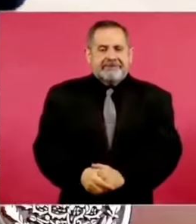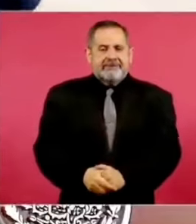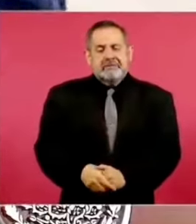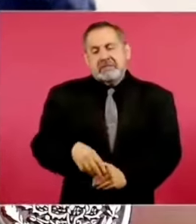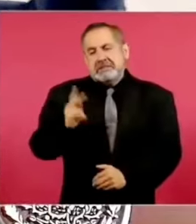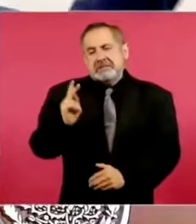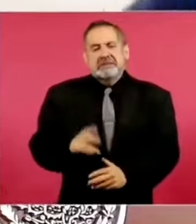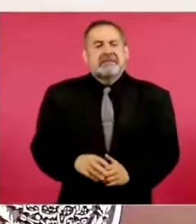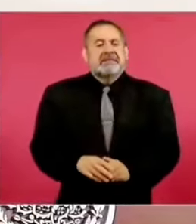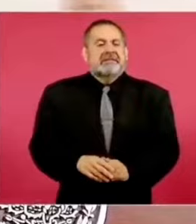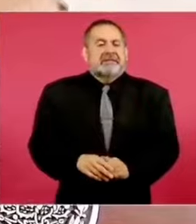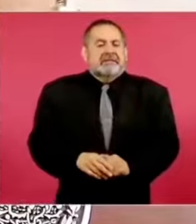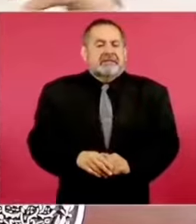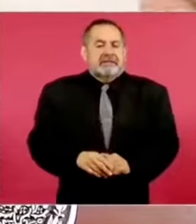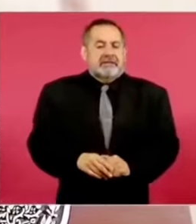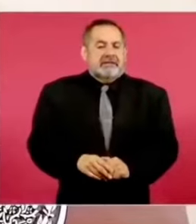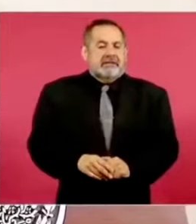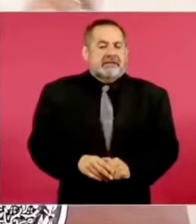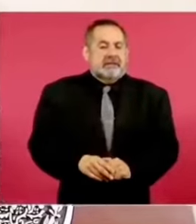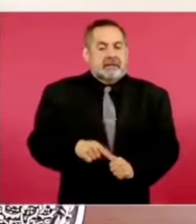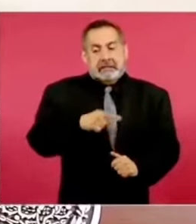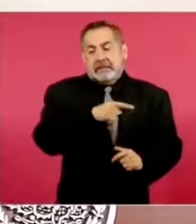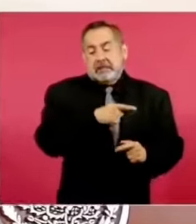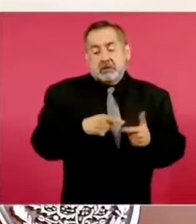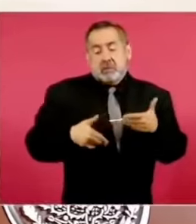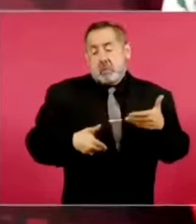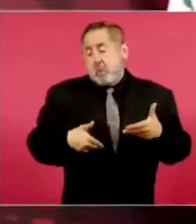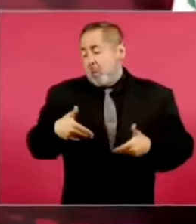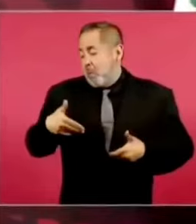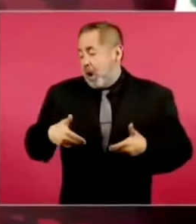Pero están muy molestos.